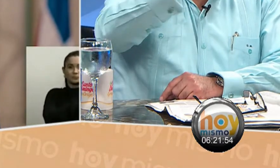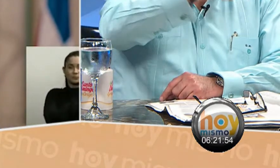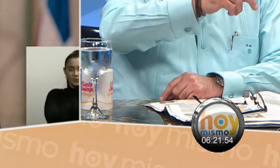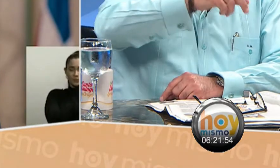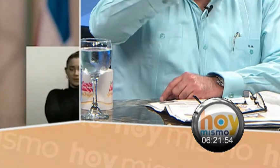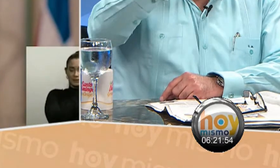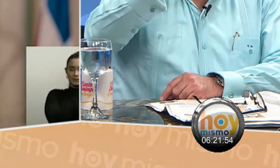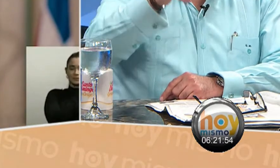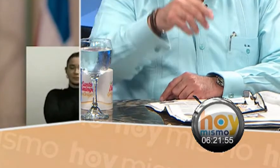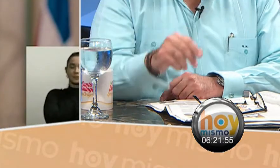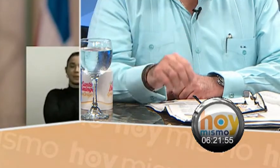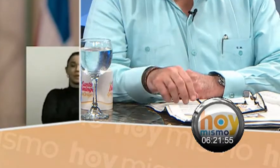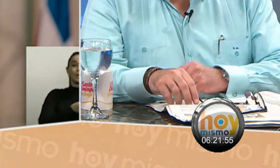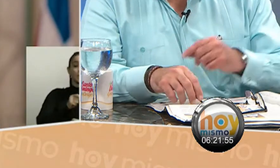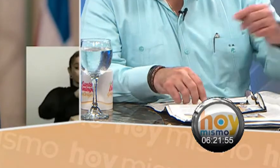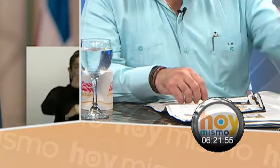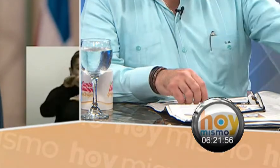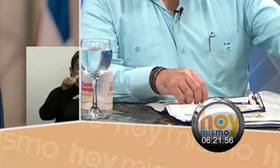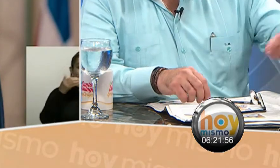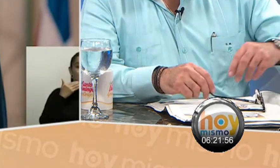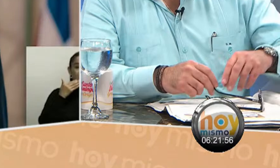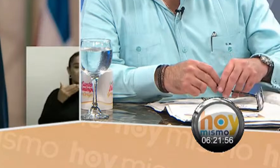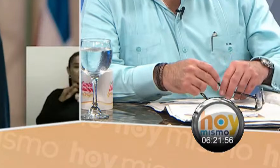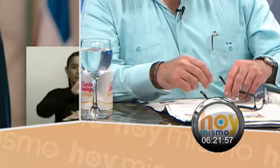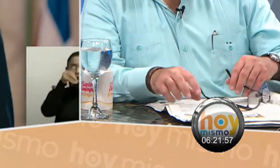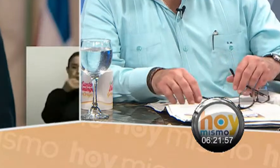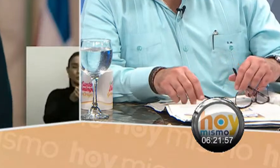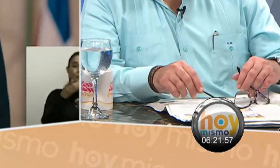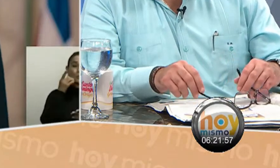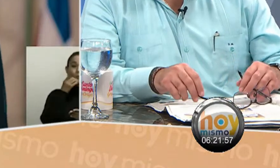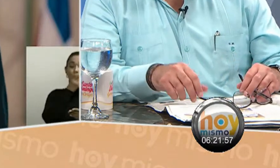nueva york tienen uno